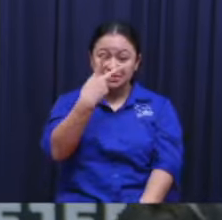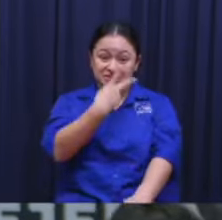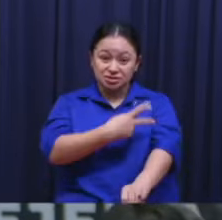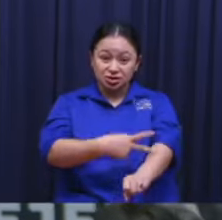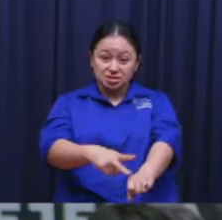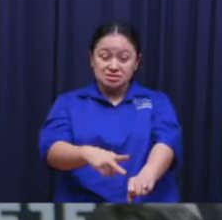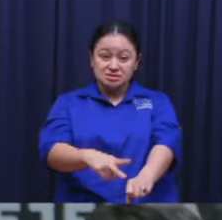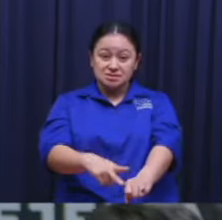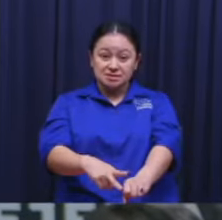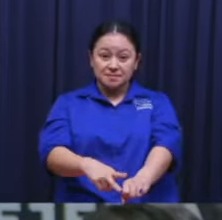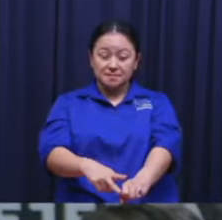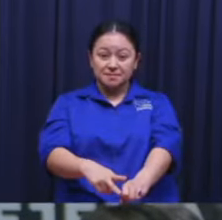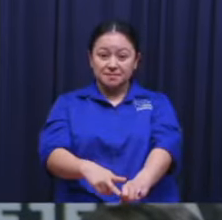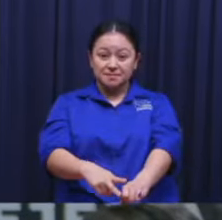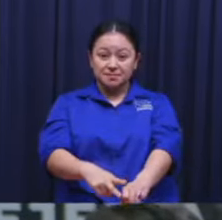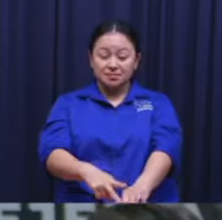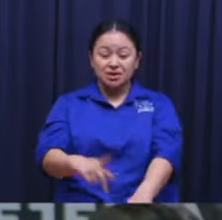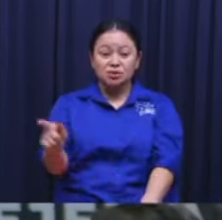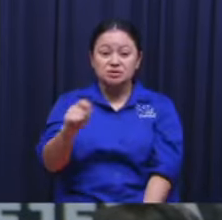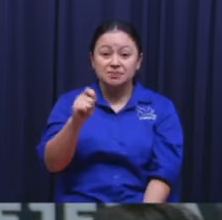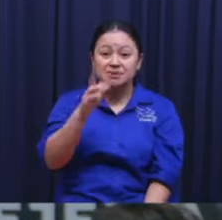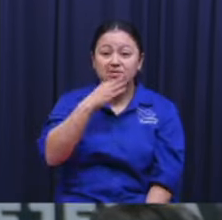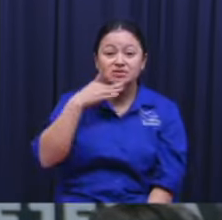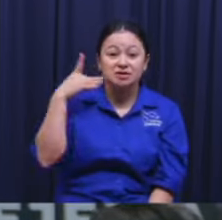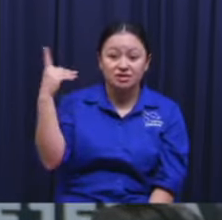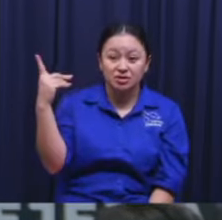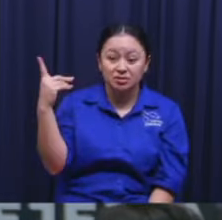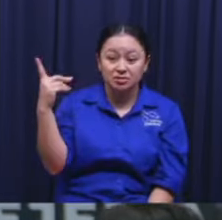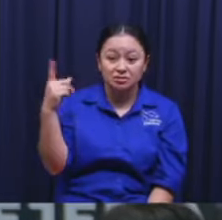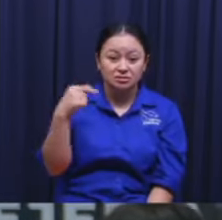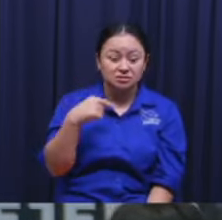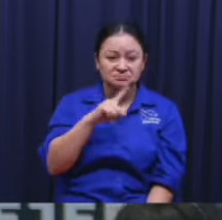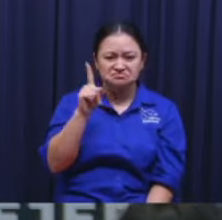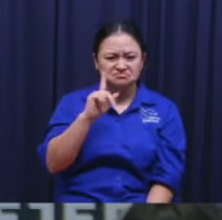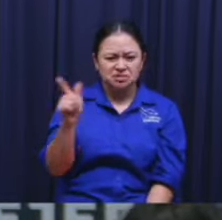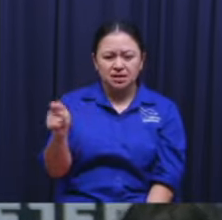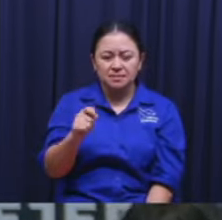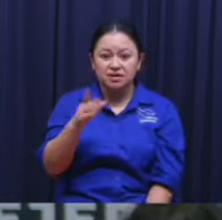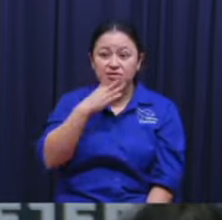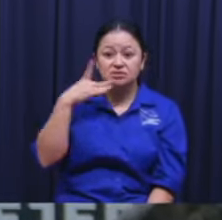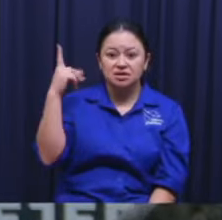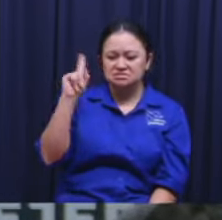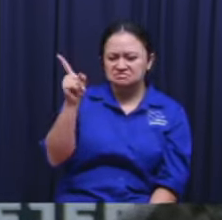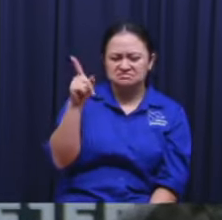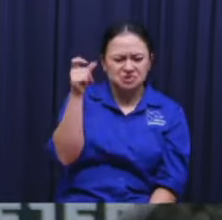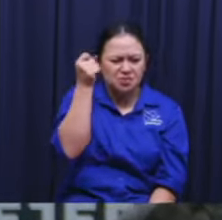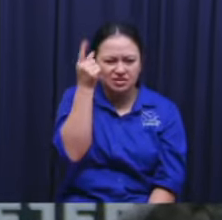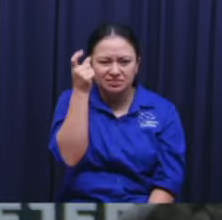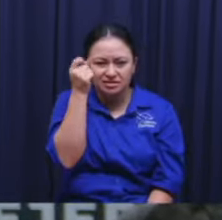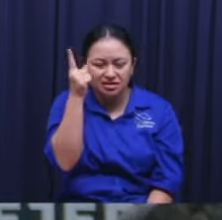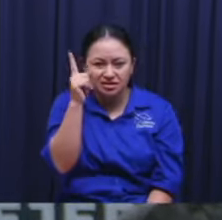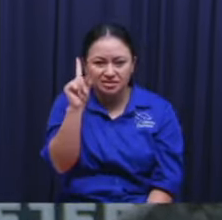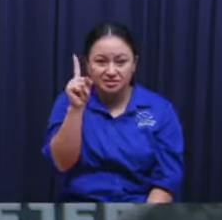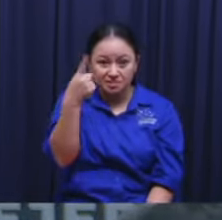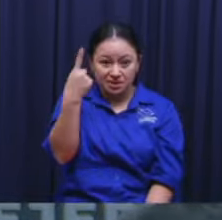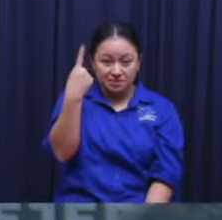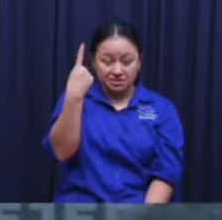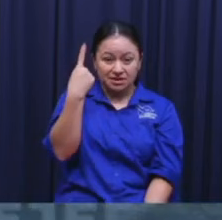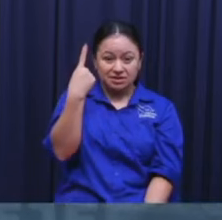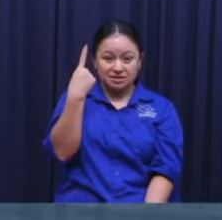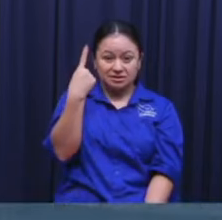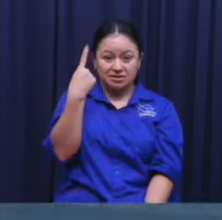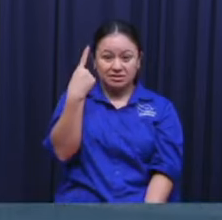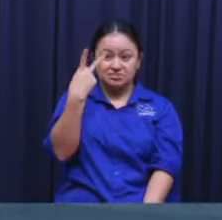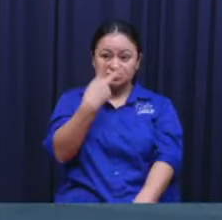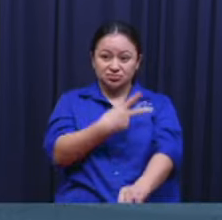los amigos de Dios. Los que no son amigos de Dios no los van a entender. Entonces, en el primer relato que te escribí,